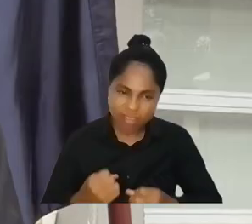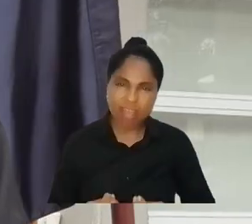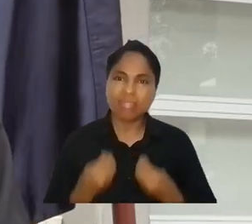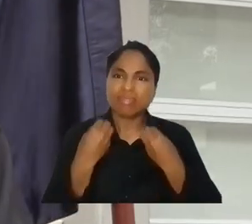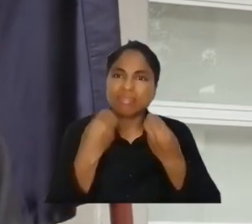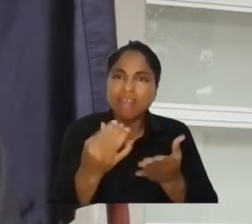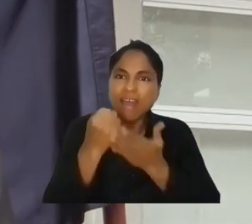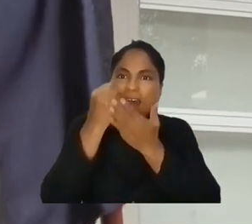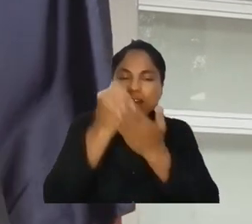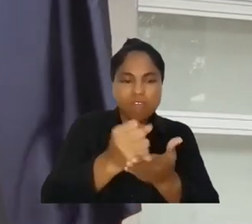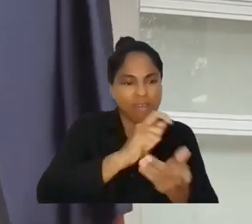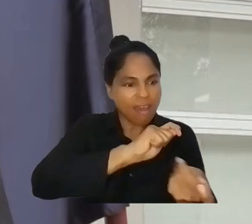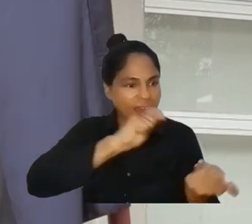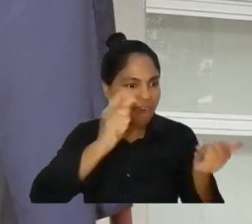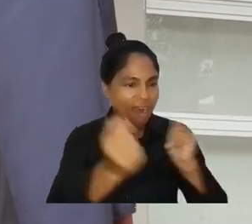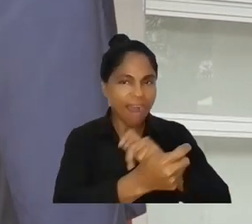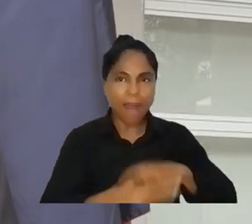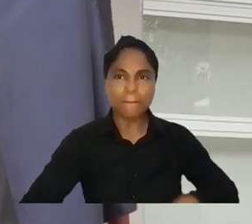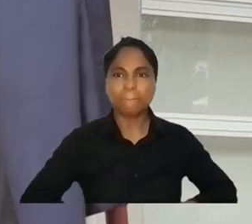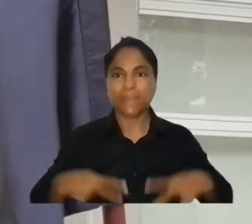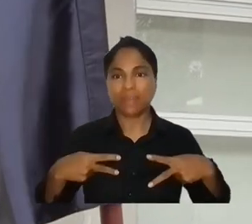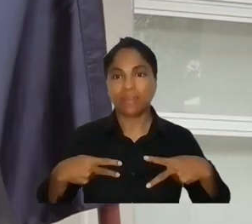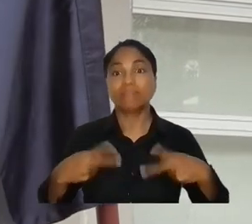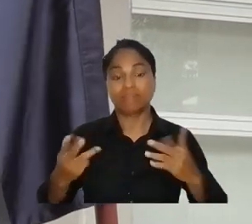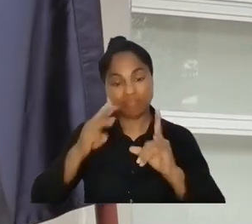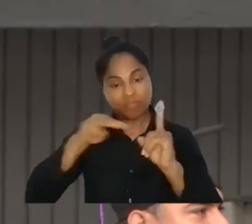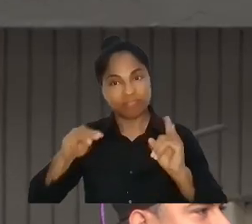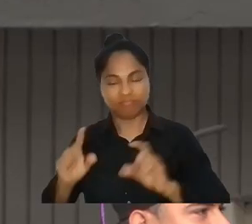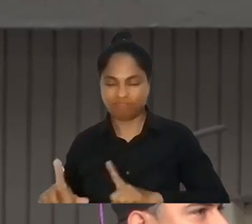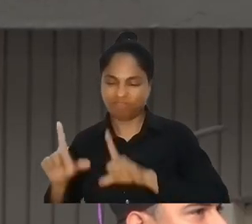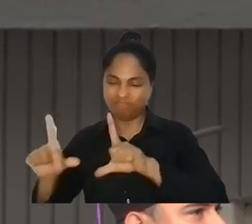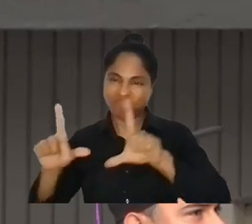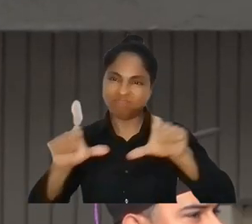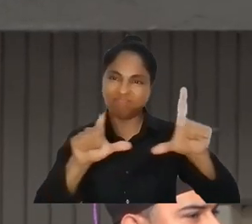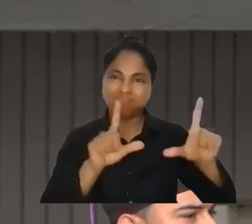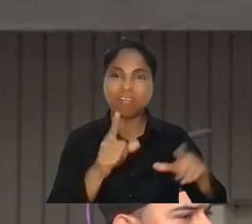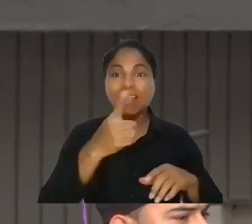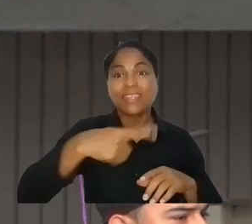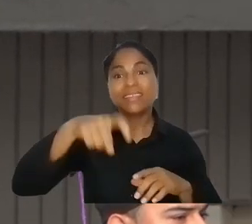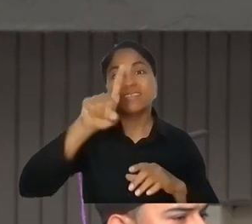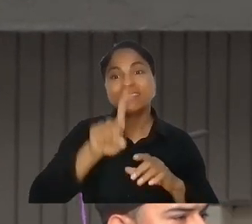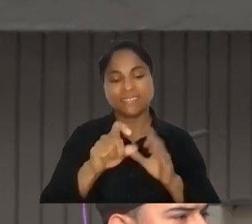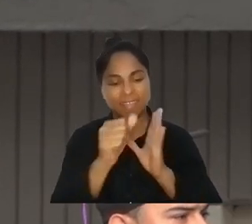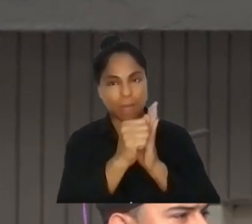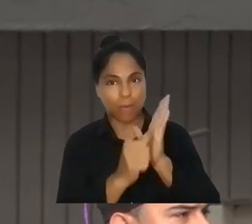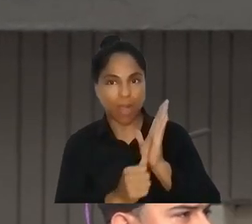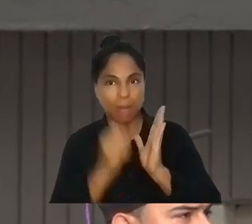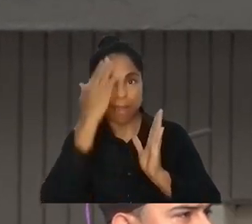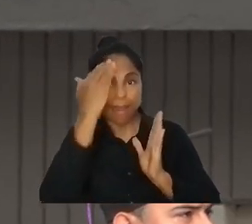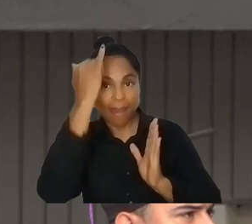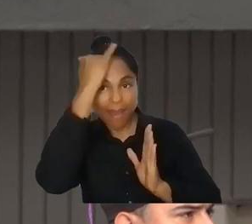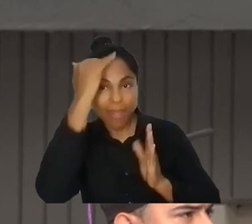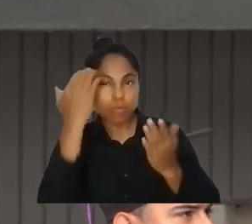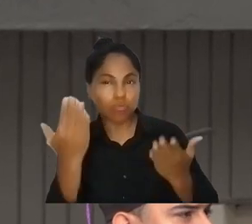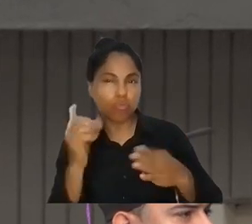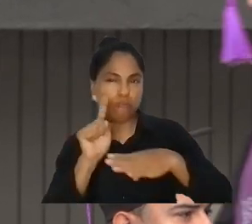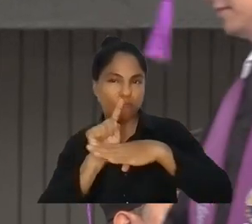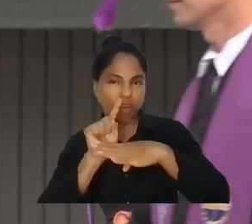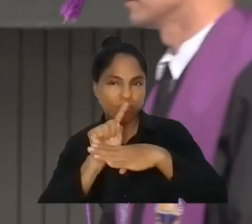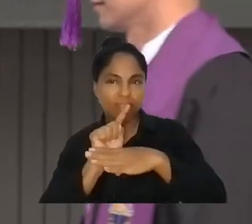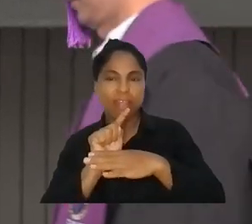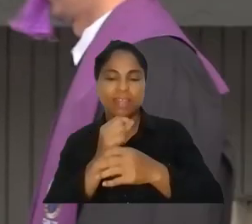ganas 24/7 porque estamos convencidos que vamos a transformar vidas. La institución entregó diplomas a los graduados en 16